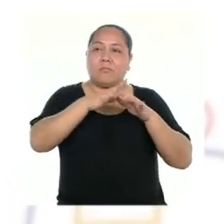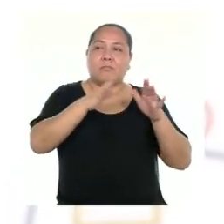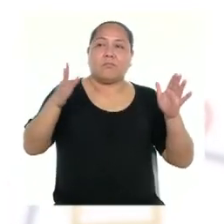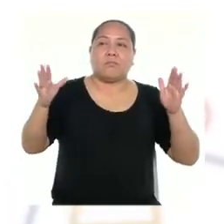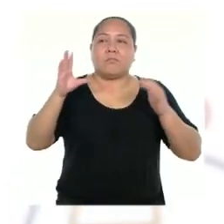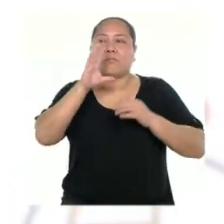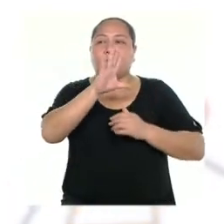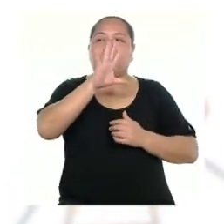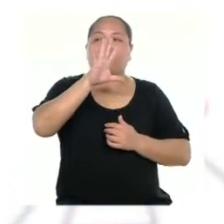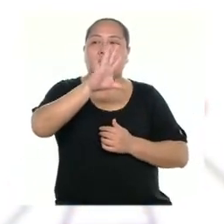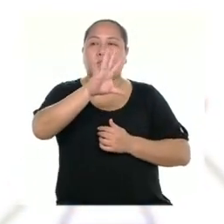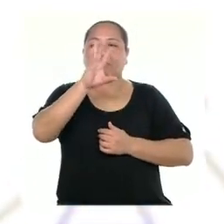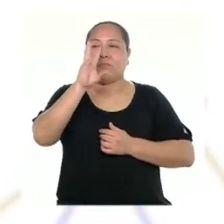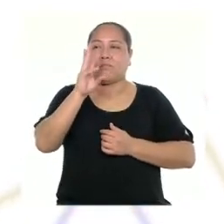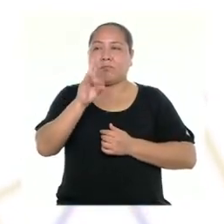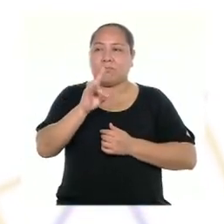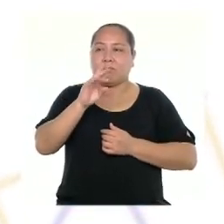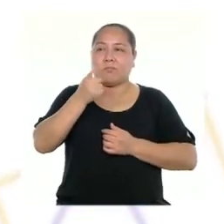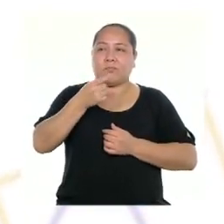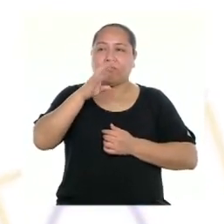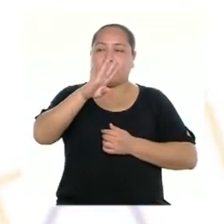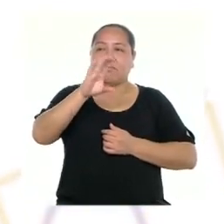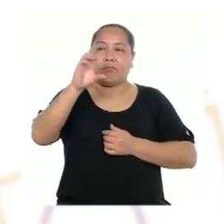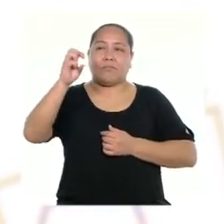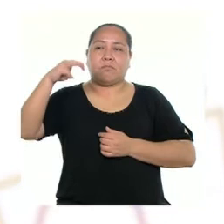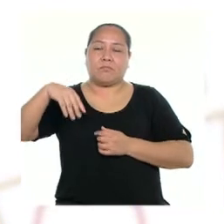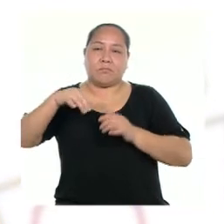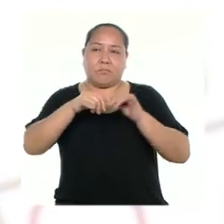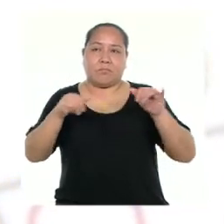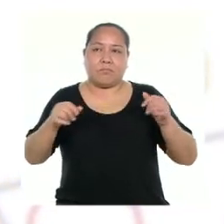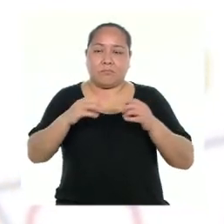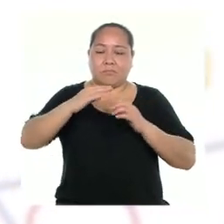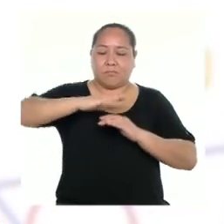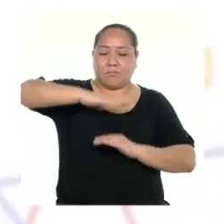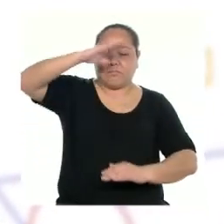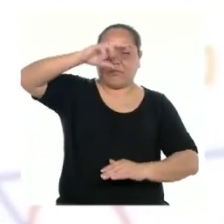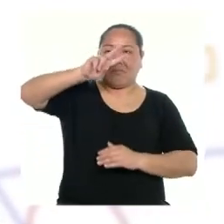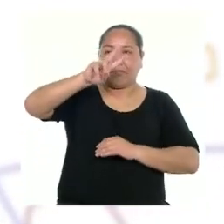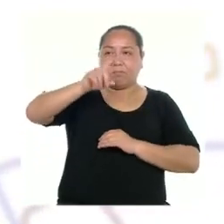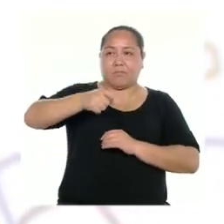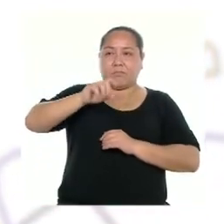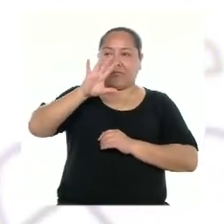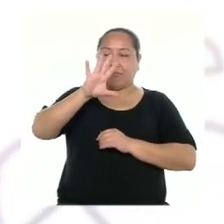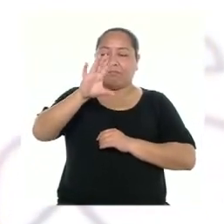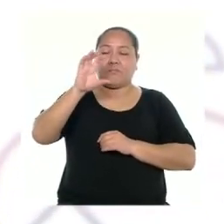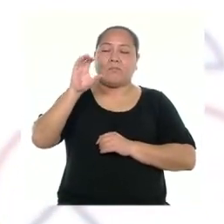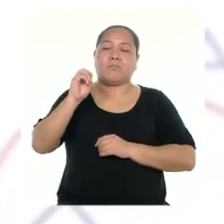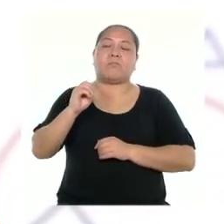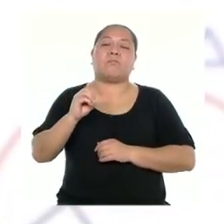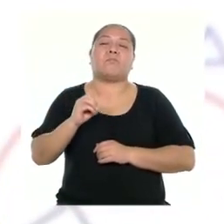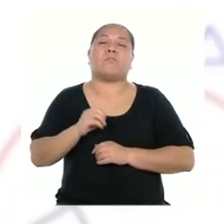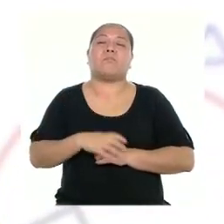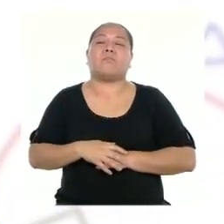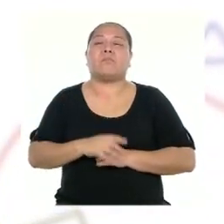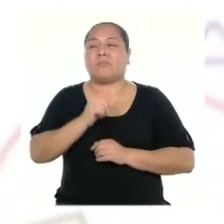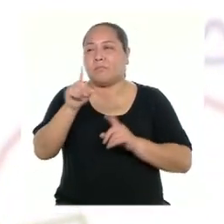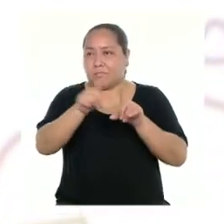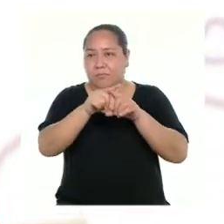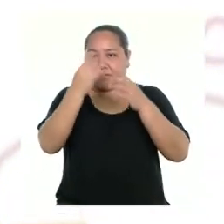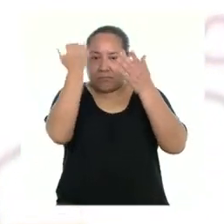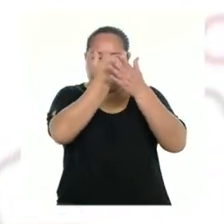57,4 centímetros en el mapa y tiene un ancho de 2,5 centímetros también en el